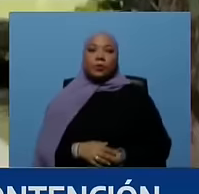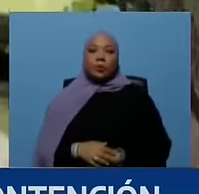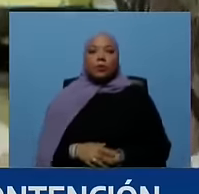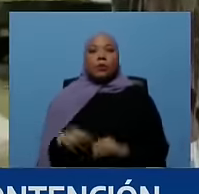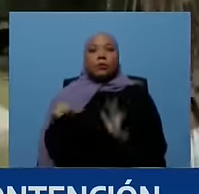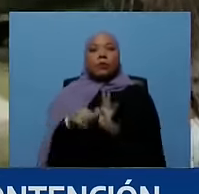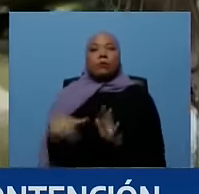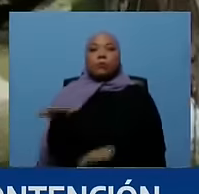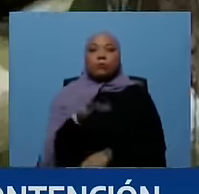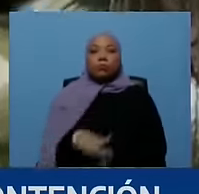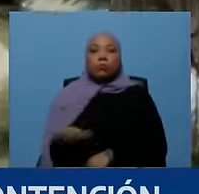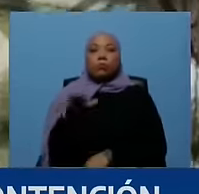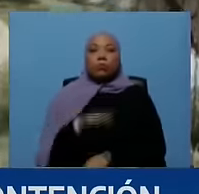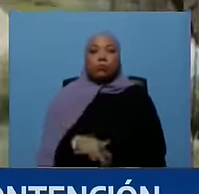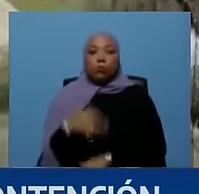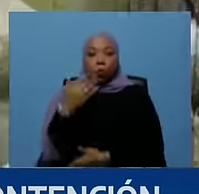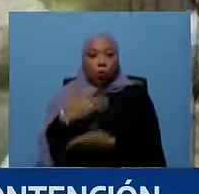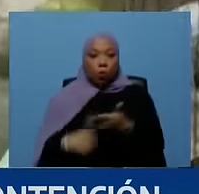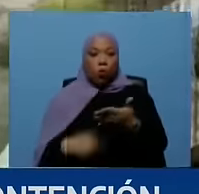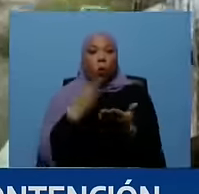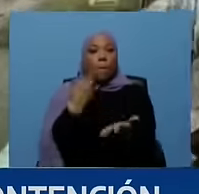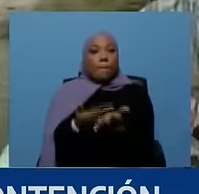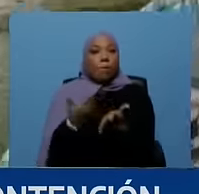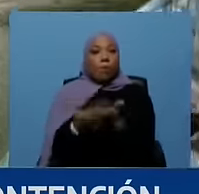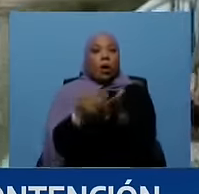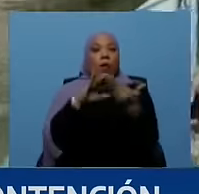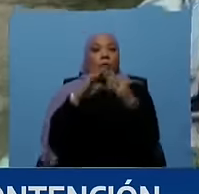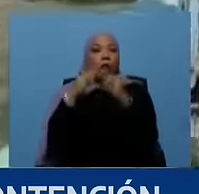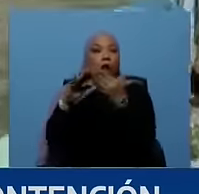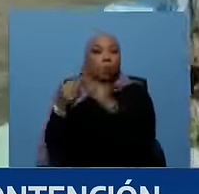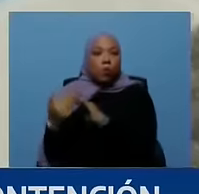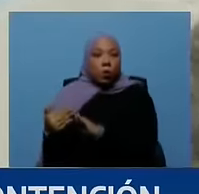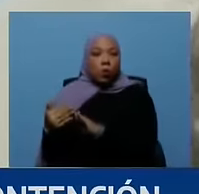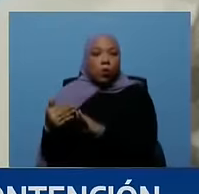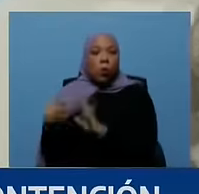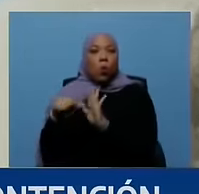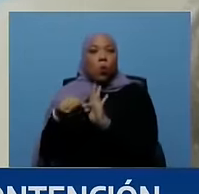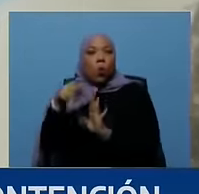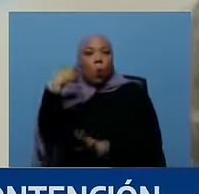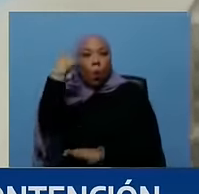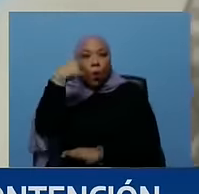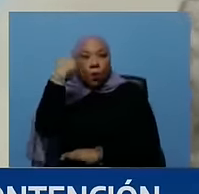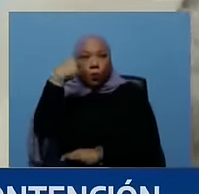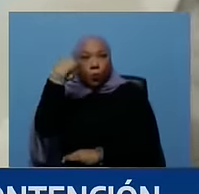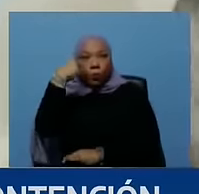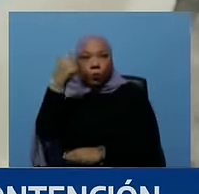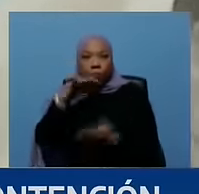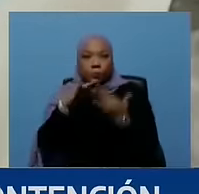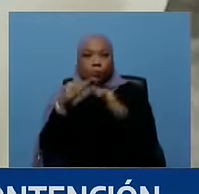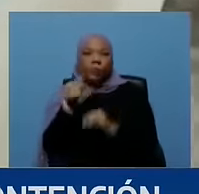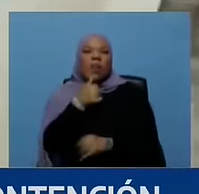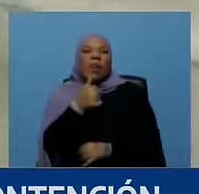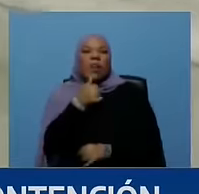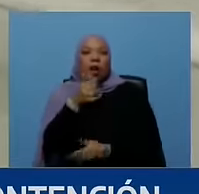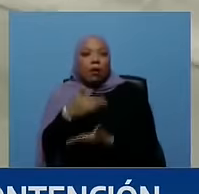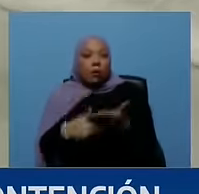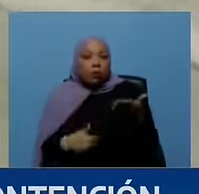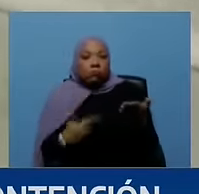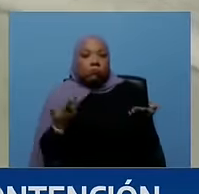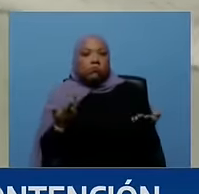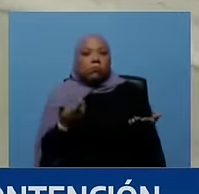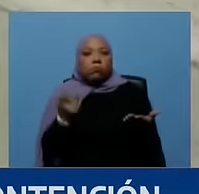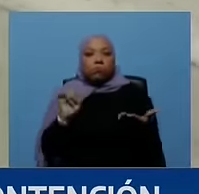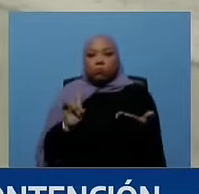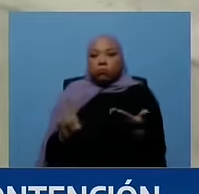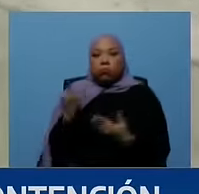¿Dónde está la lista de los proyectos de la comuna de Los Ojitos? ¿Quién tiene la lista? Por aquí la